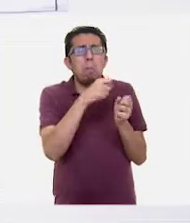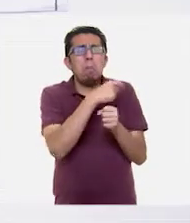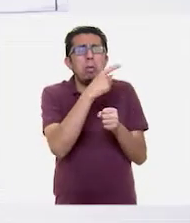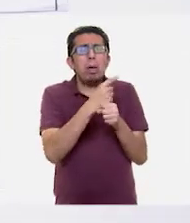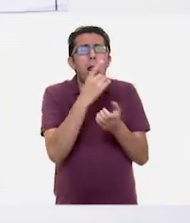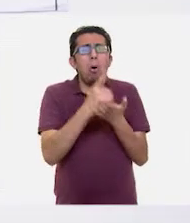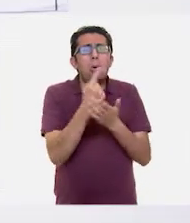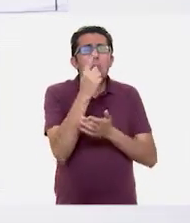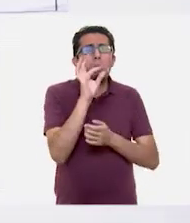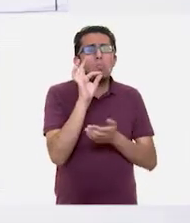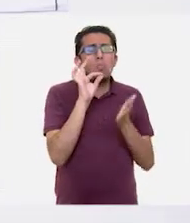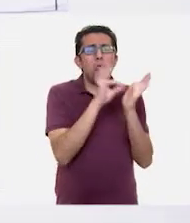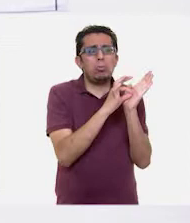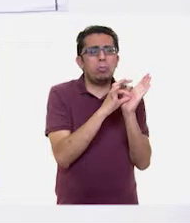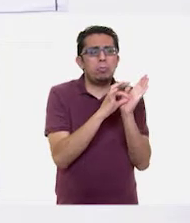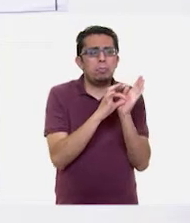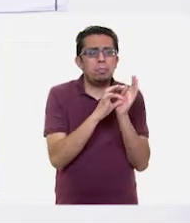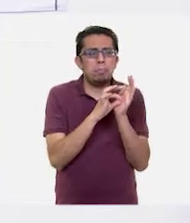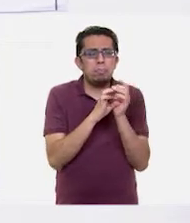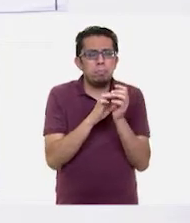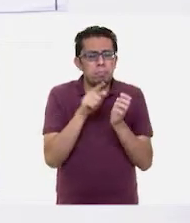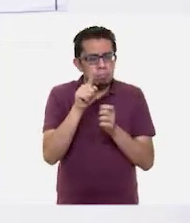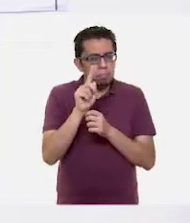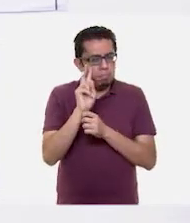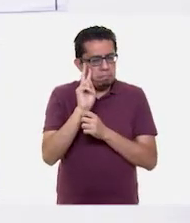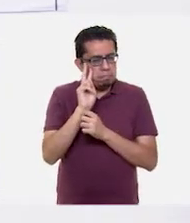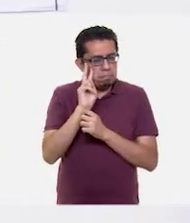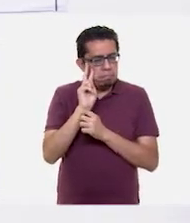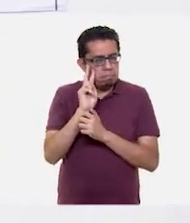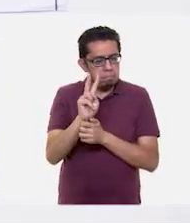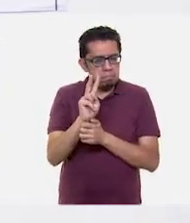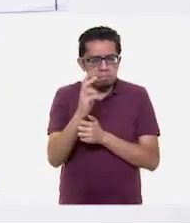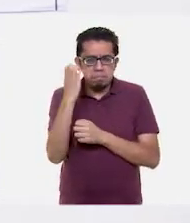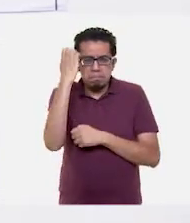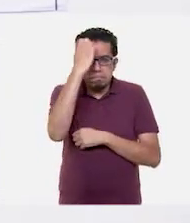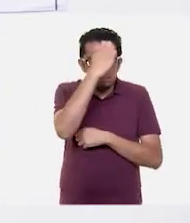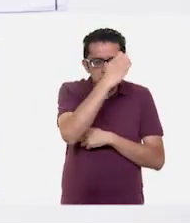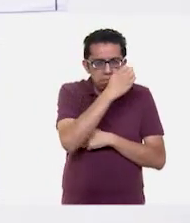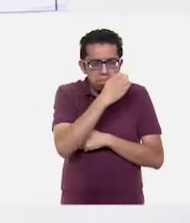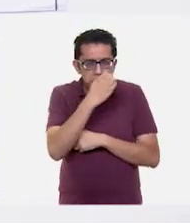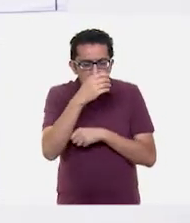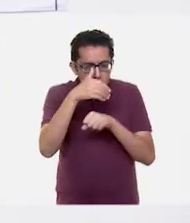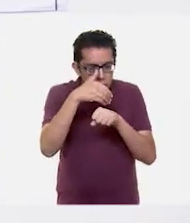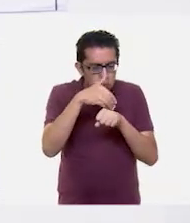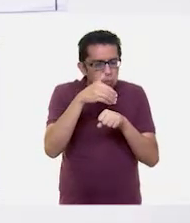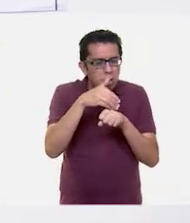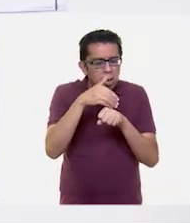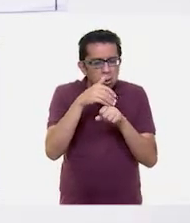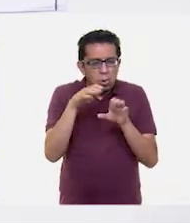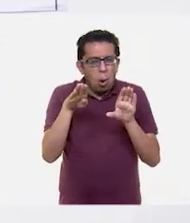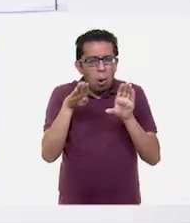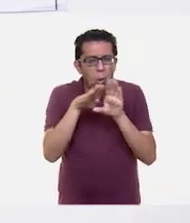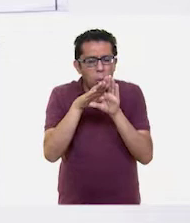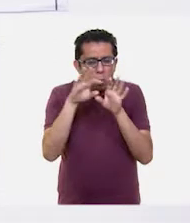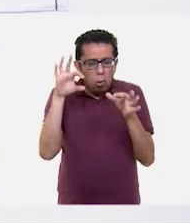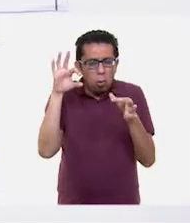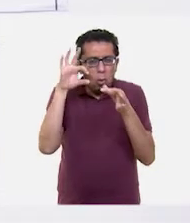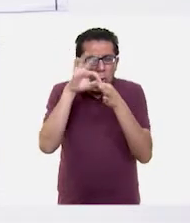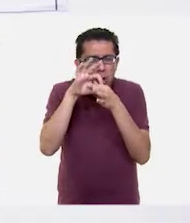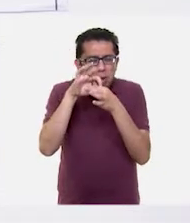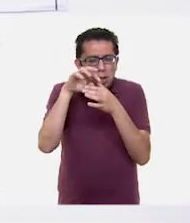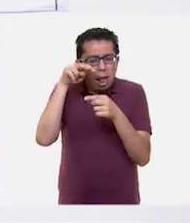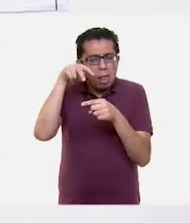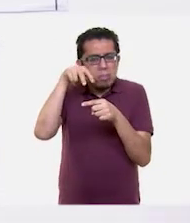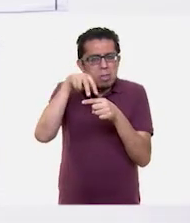Bueno, analízala con detenimiento y trata de identificar cuál es la relación con la sucesión numérica que